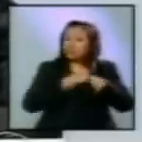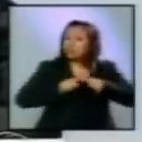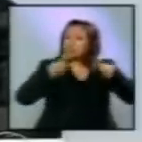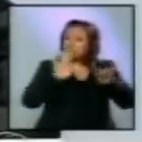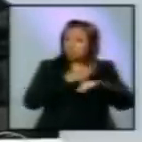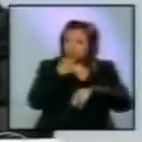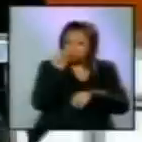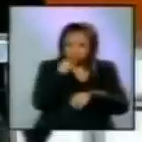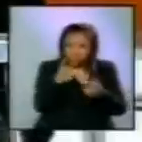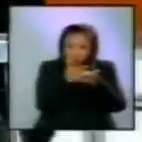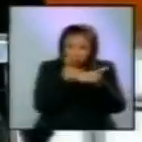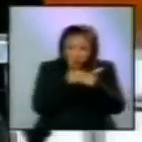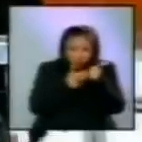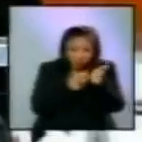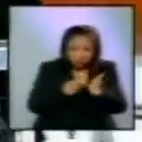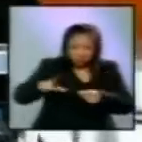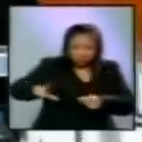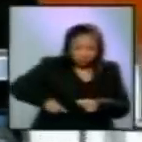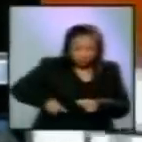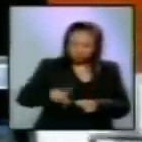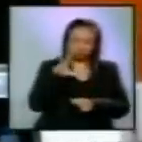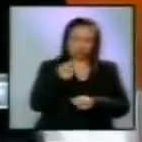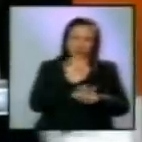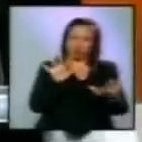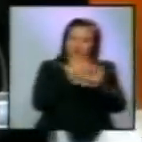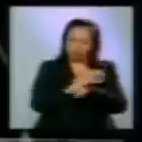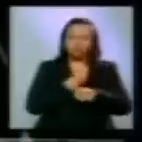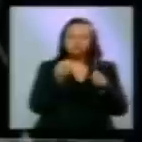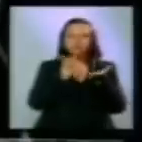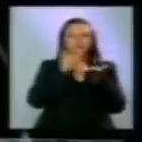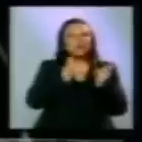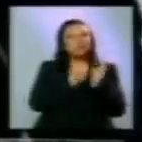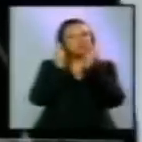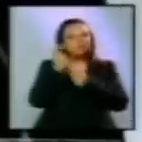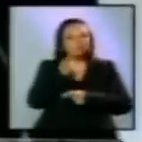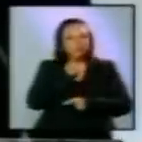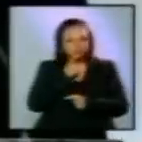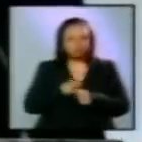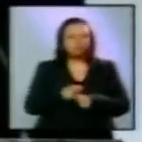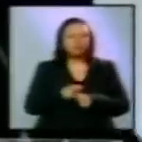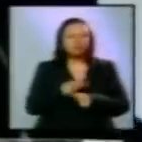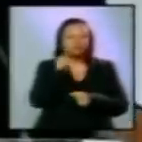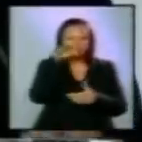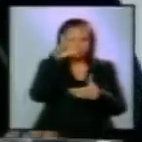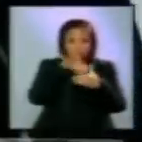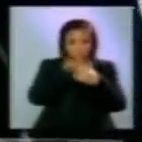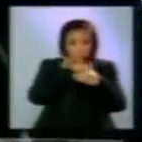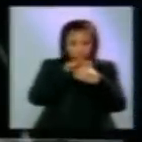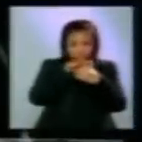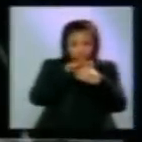gobernando los mismos. Muchas gracias. Seguimos con usted, Andrés Manuel López Obrador. Pues ganan elecciones en el Estado de